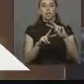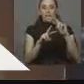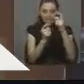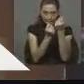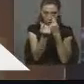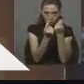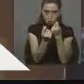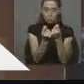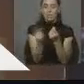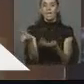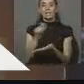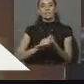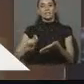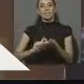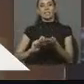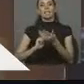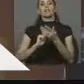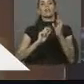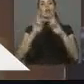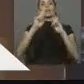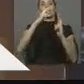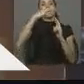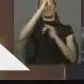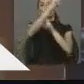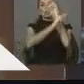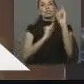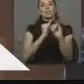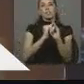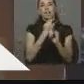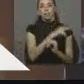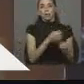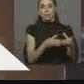fue secretario de Relaciones Internacionales del partido